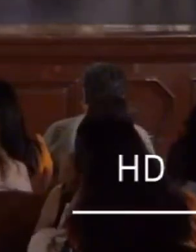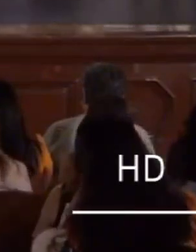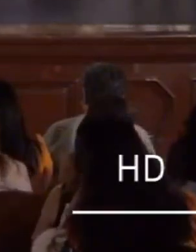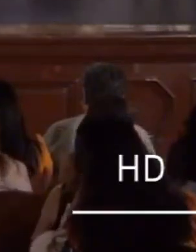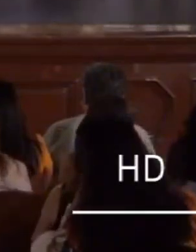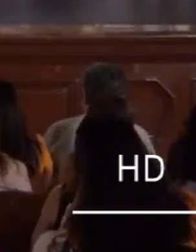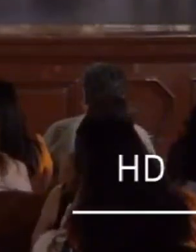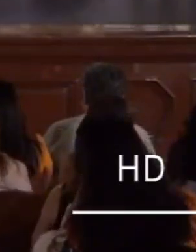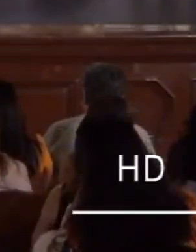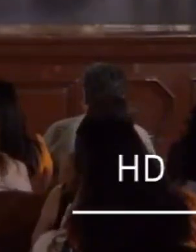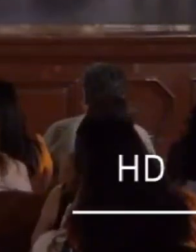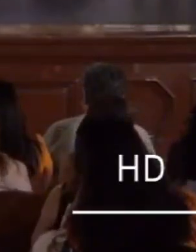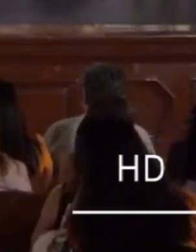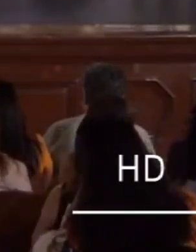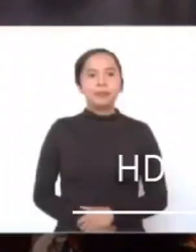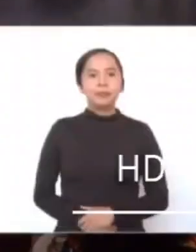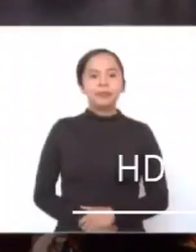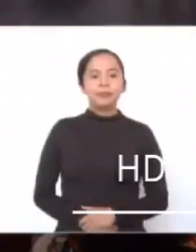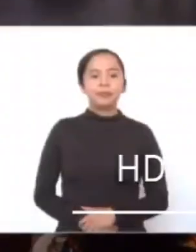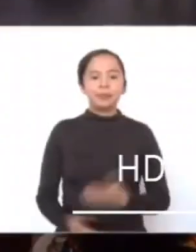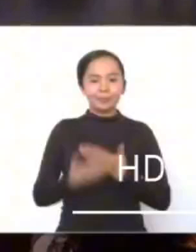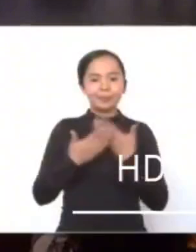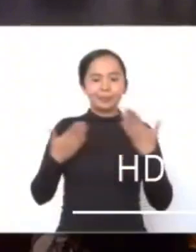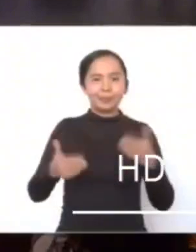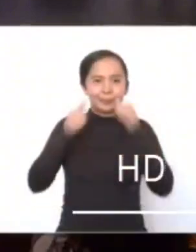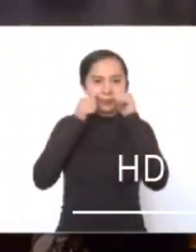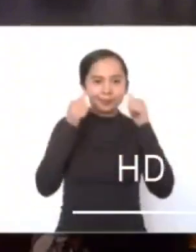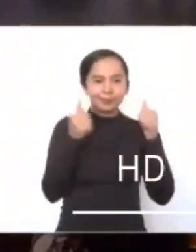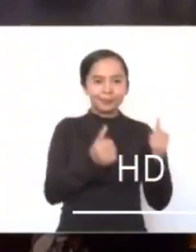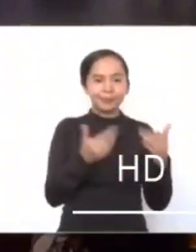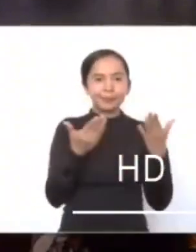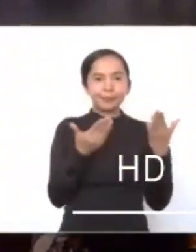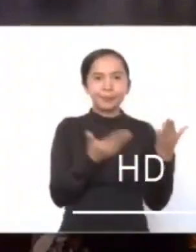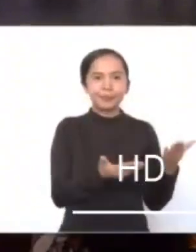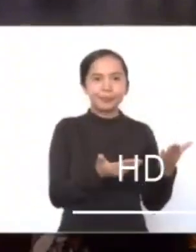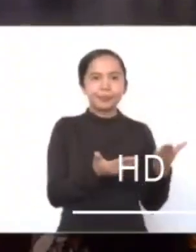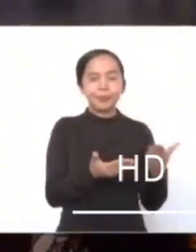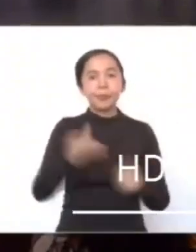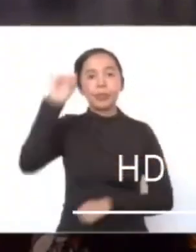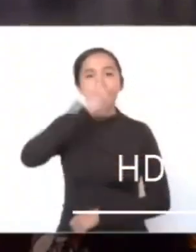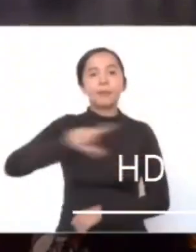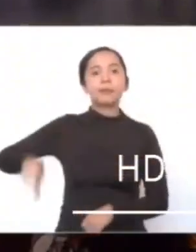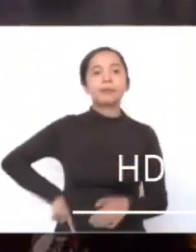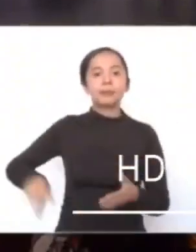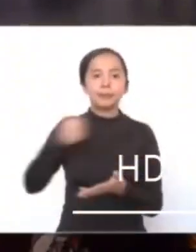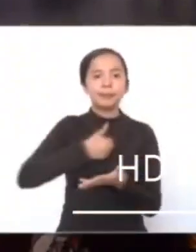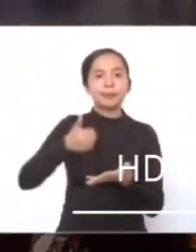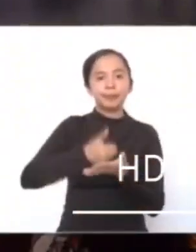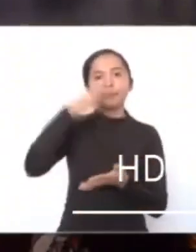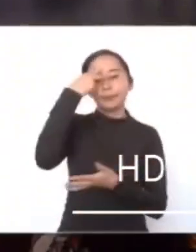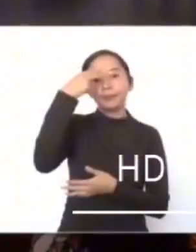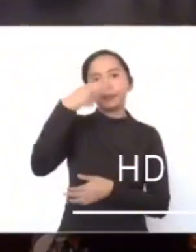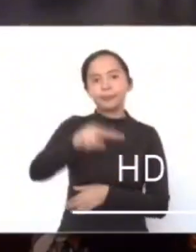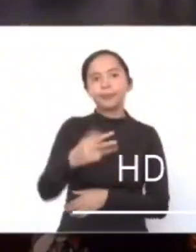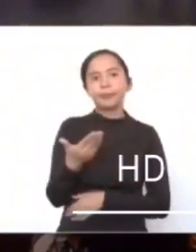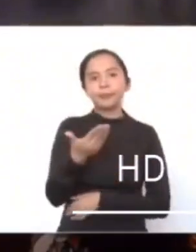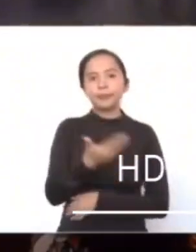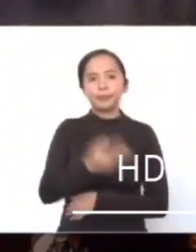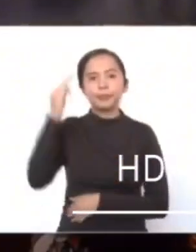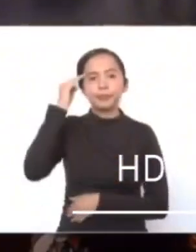A continuación, escuchemos el mensaje que nos dirige el jefe de gobierno de la Ciudad de